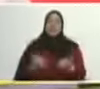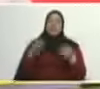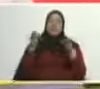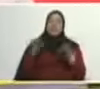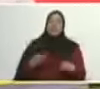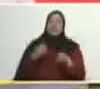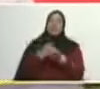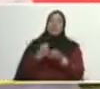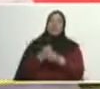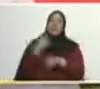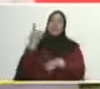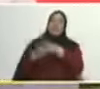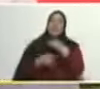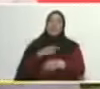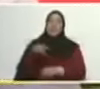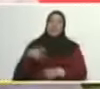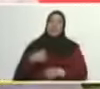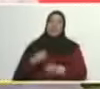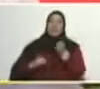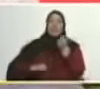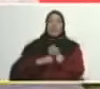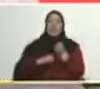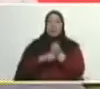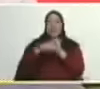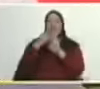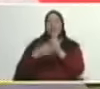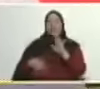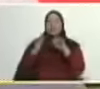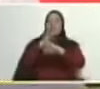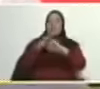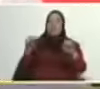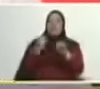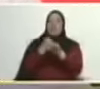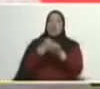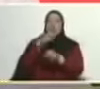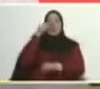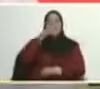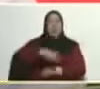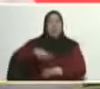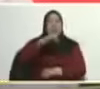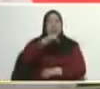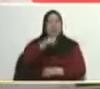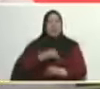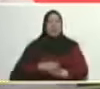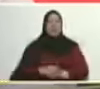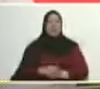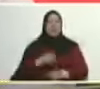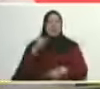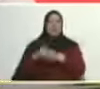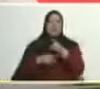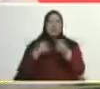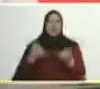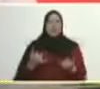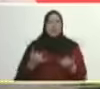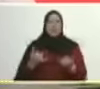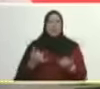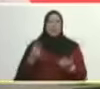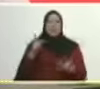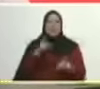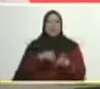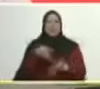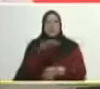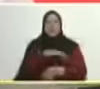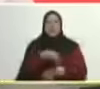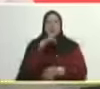y diferenciado. Apoyamos el derecho a la independencia del pueblo puertorriqueño y manifestamos nuestra